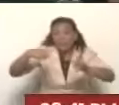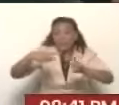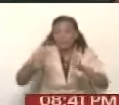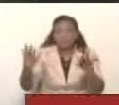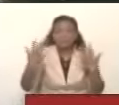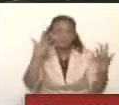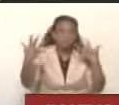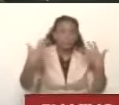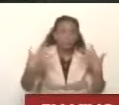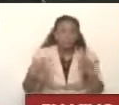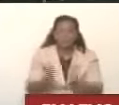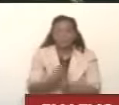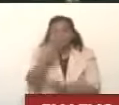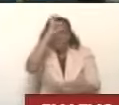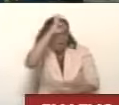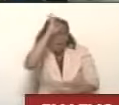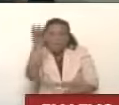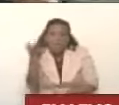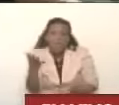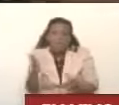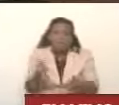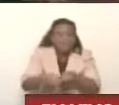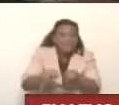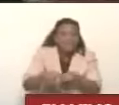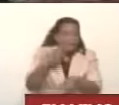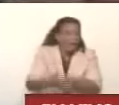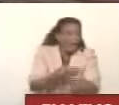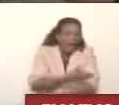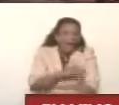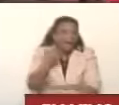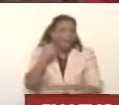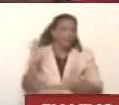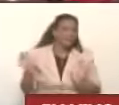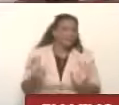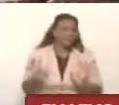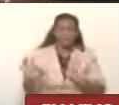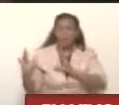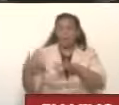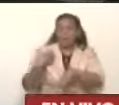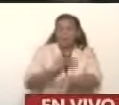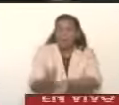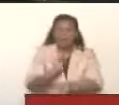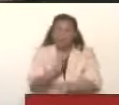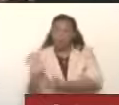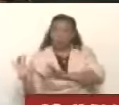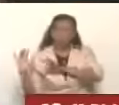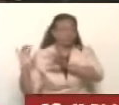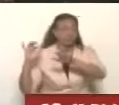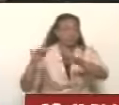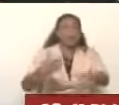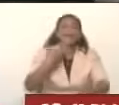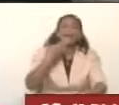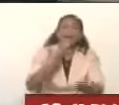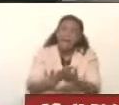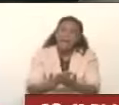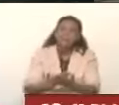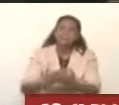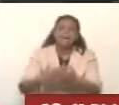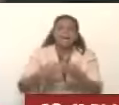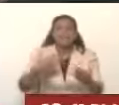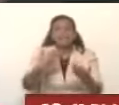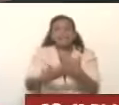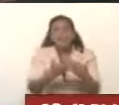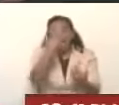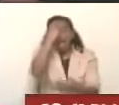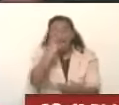que no sabía, que no se enteró del chisme a tiempo. Salieron a abrazar. Quiero dar las gracias a la gente de Antímano, de